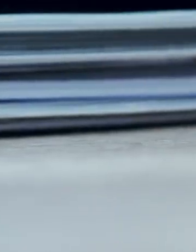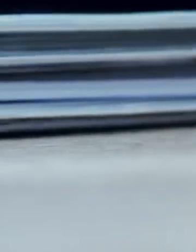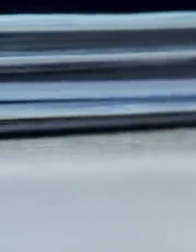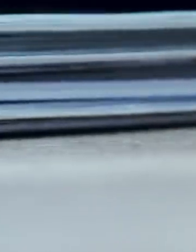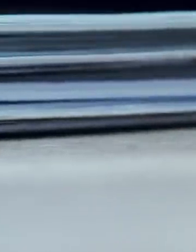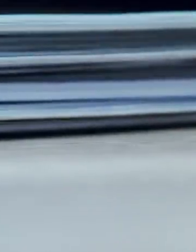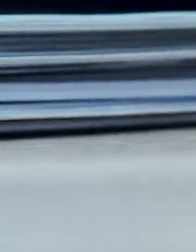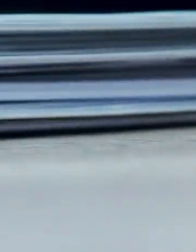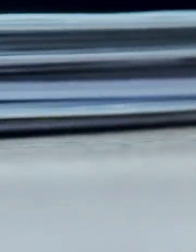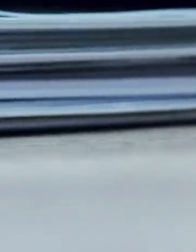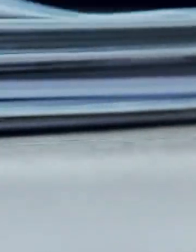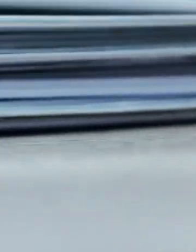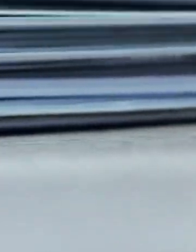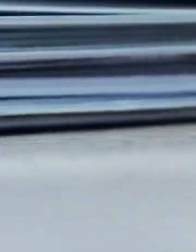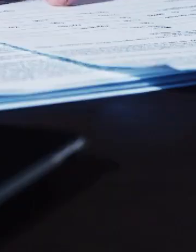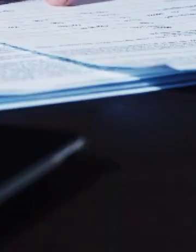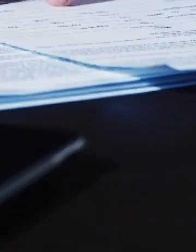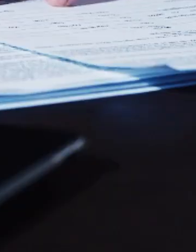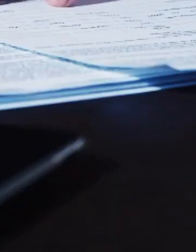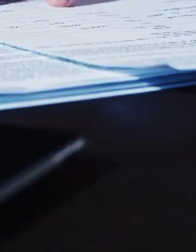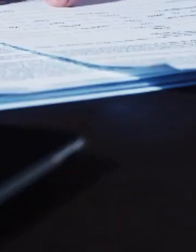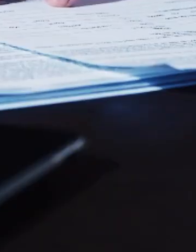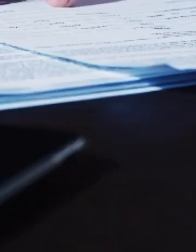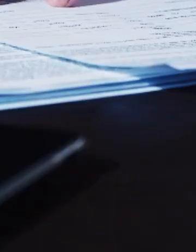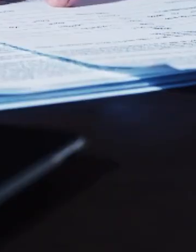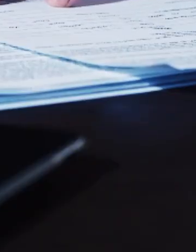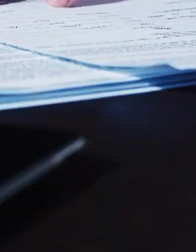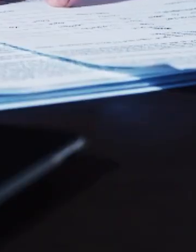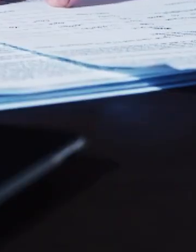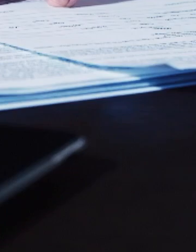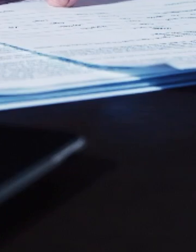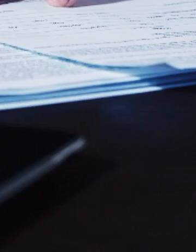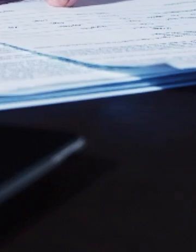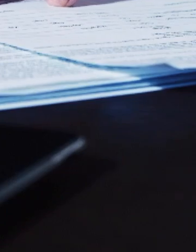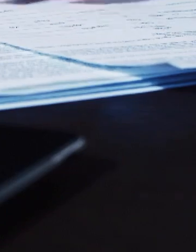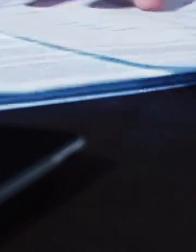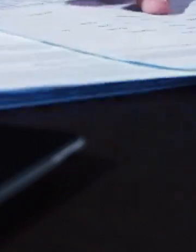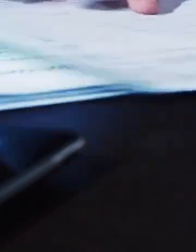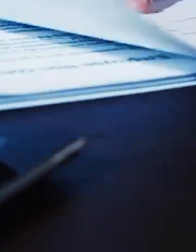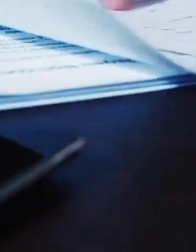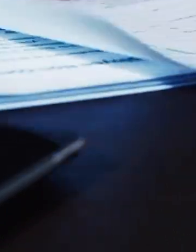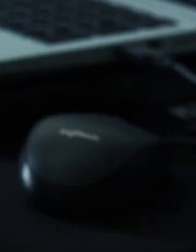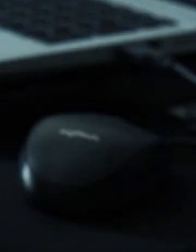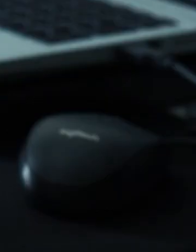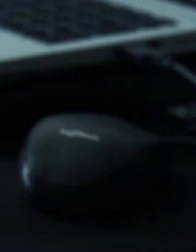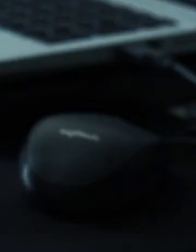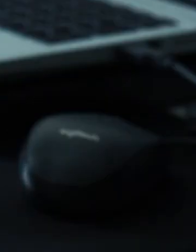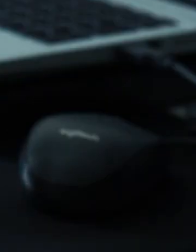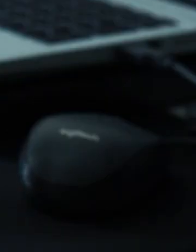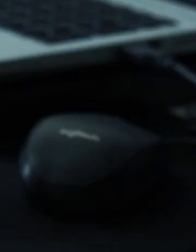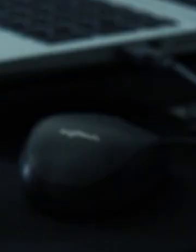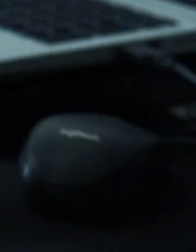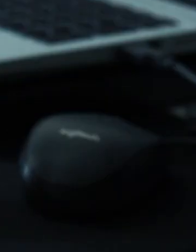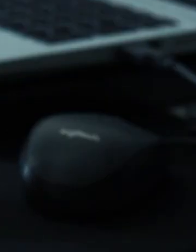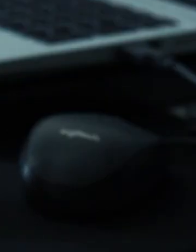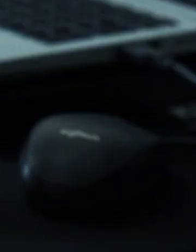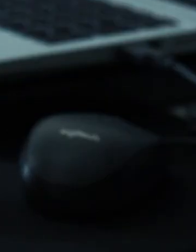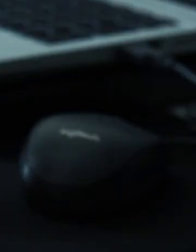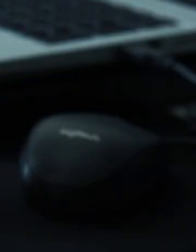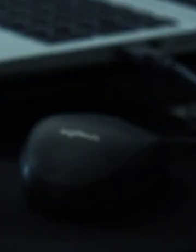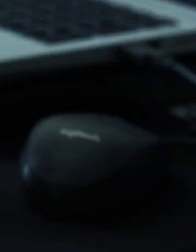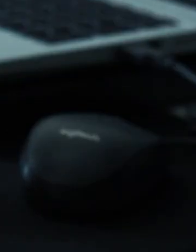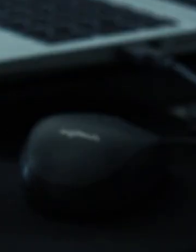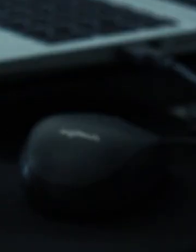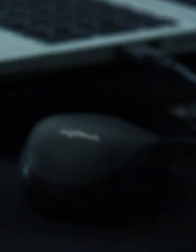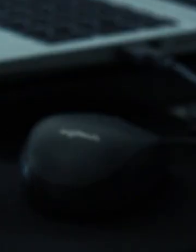otro esfuerzo que se mantiene y ha permitido recuperar más de 1,877 millones de pesos y aplicar alrededor